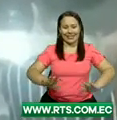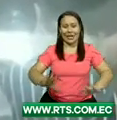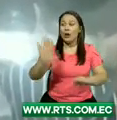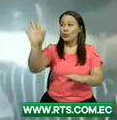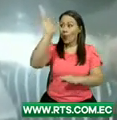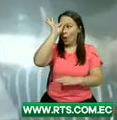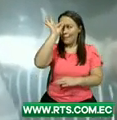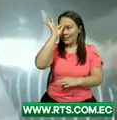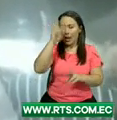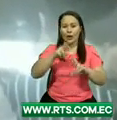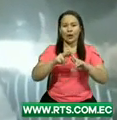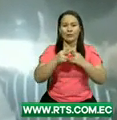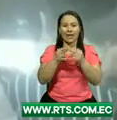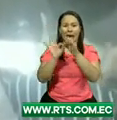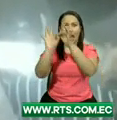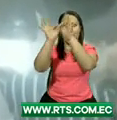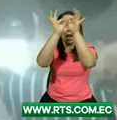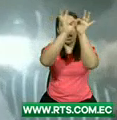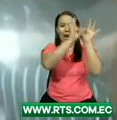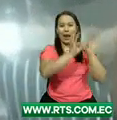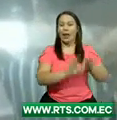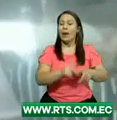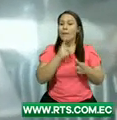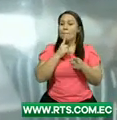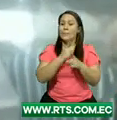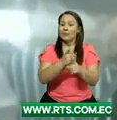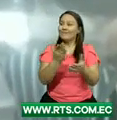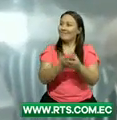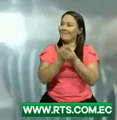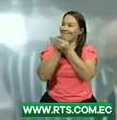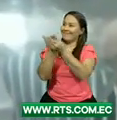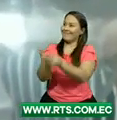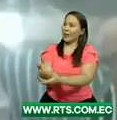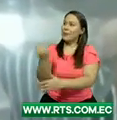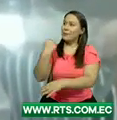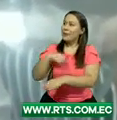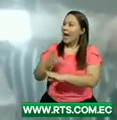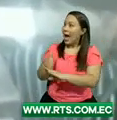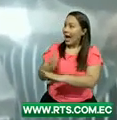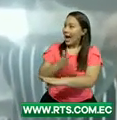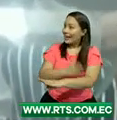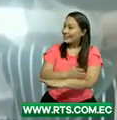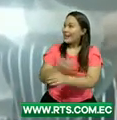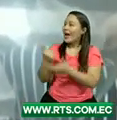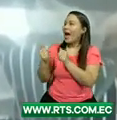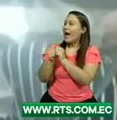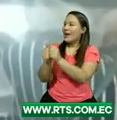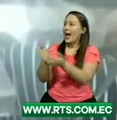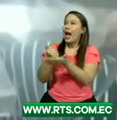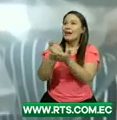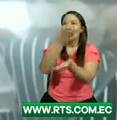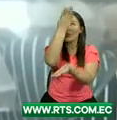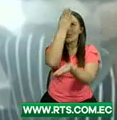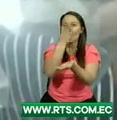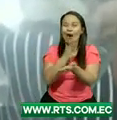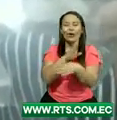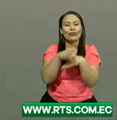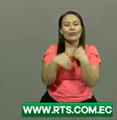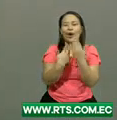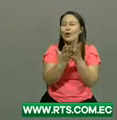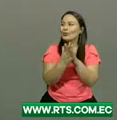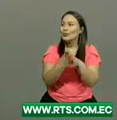clínica iniciaba una etapa de remodelación por ello los trámites para viajar se adelantaron y con la ayuda de dios todo